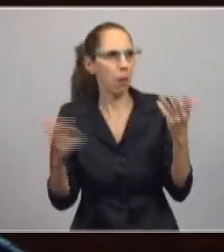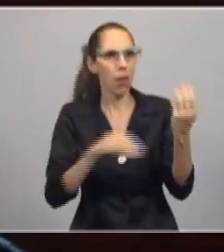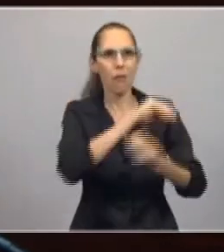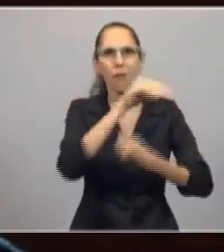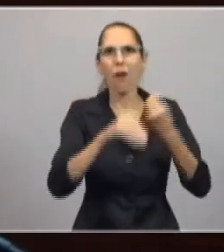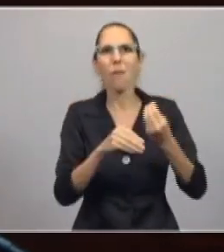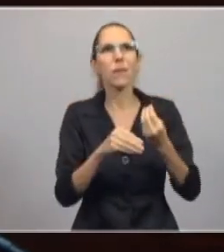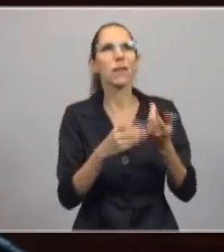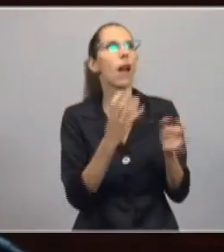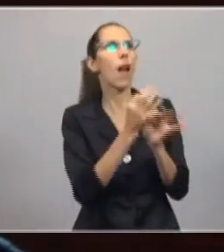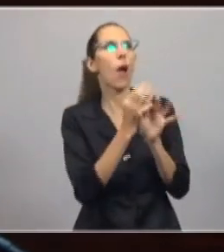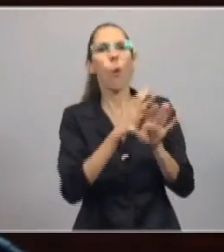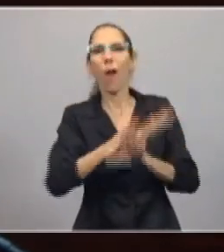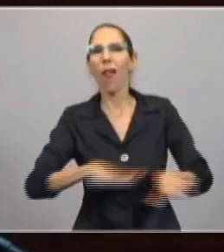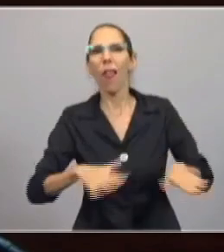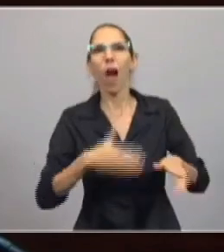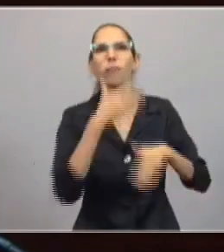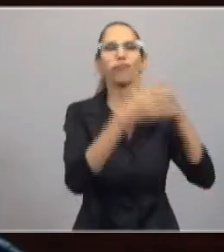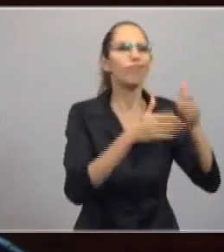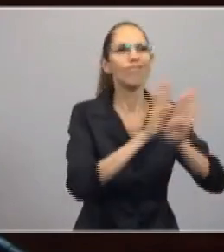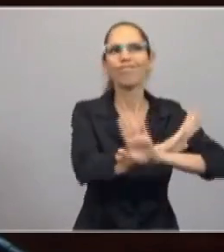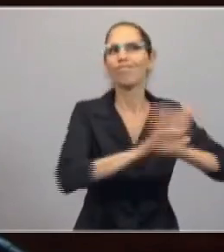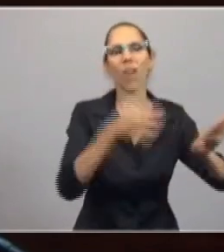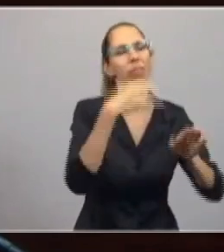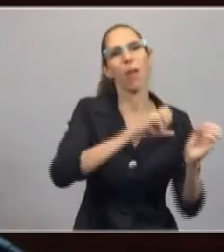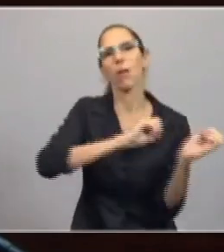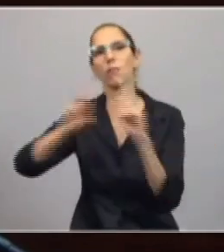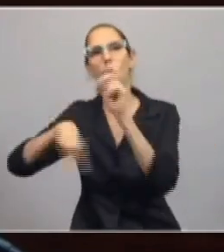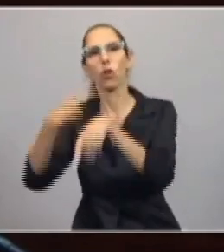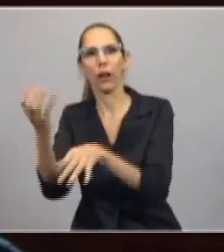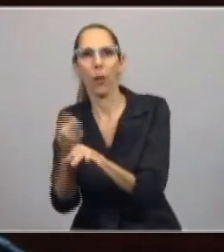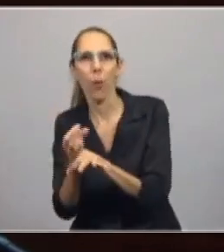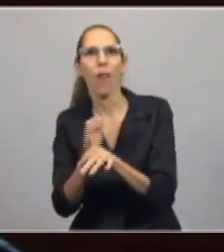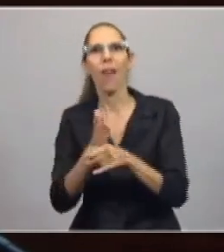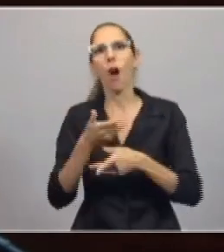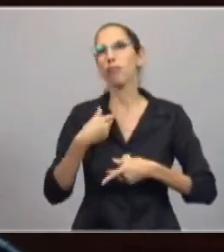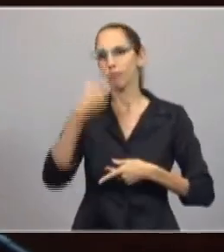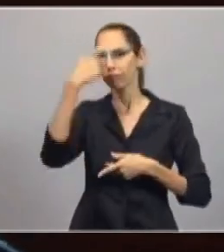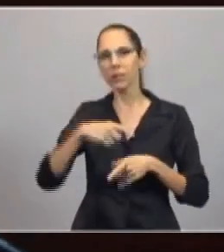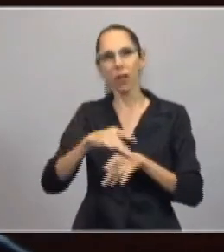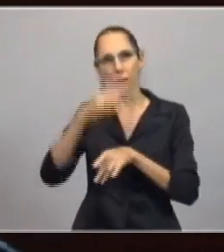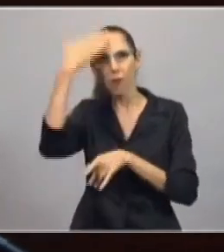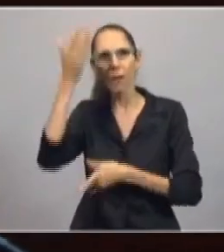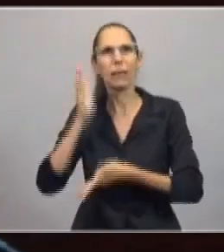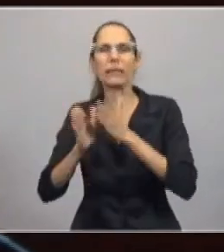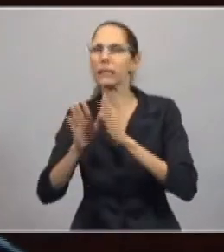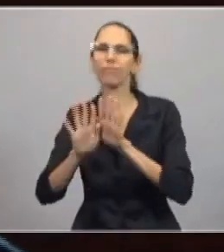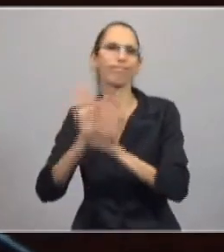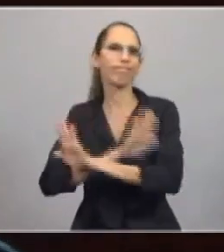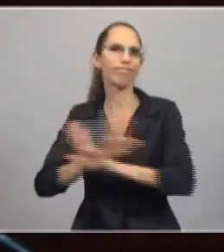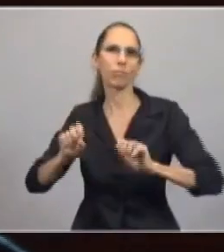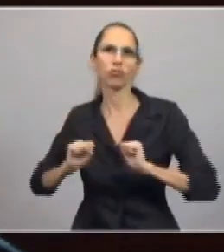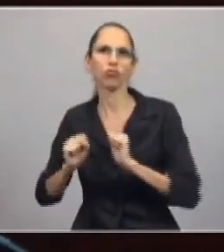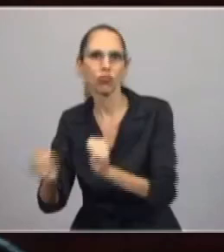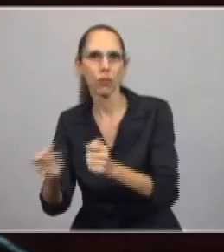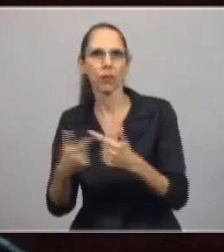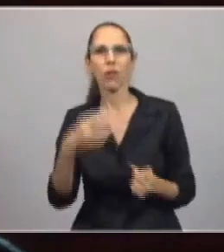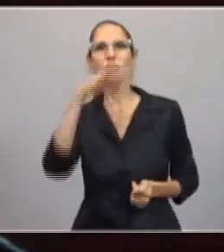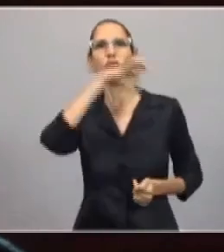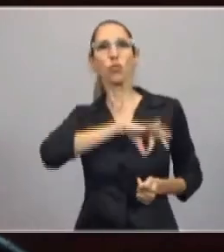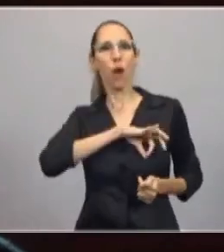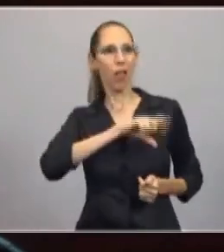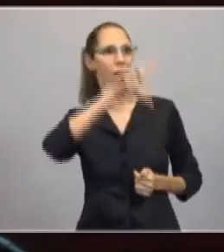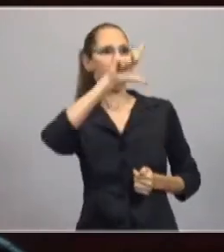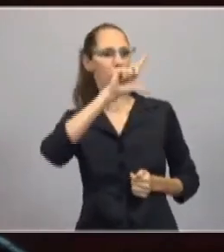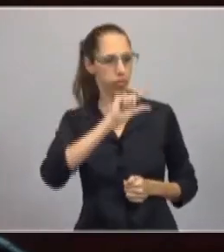de colegio, cuando hay pacientes cuyos tratamientos se interrumpen, cuando caen los sueldos y crecen las dificultades de los